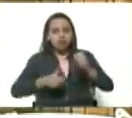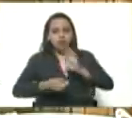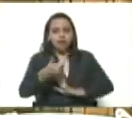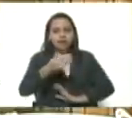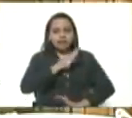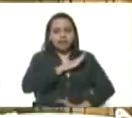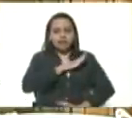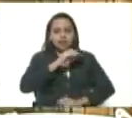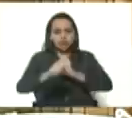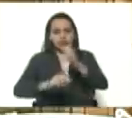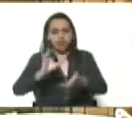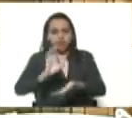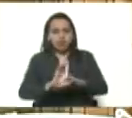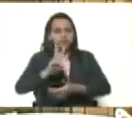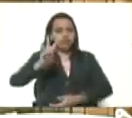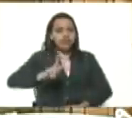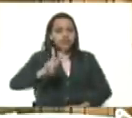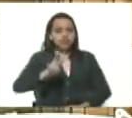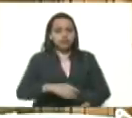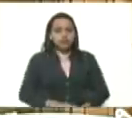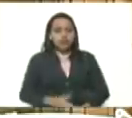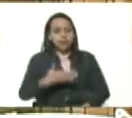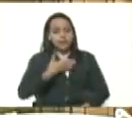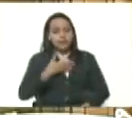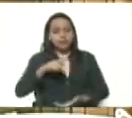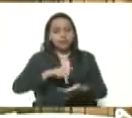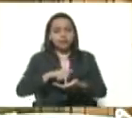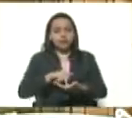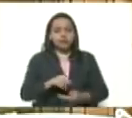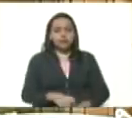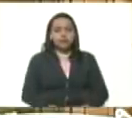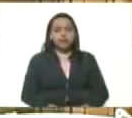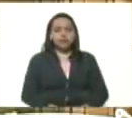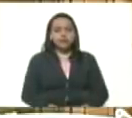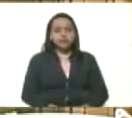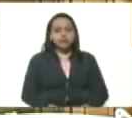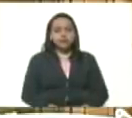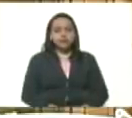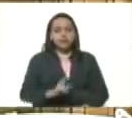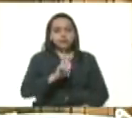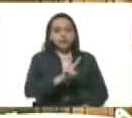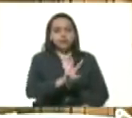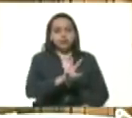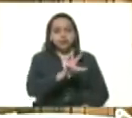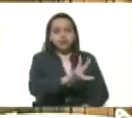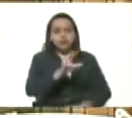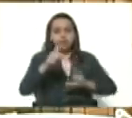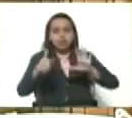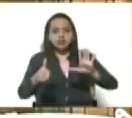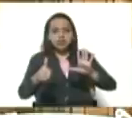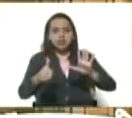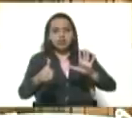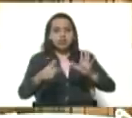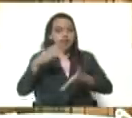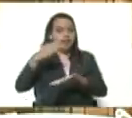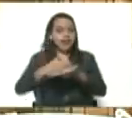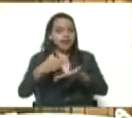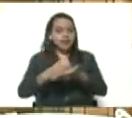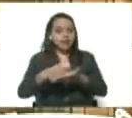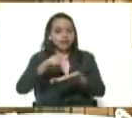de Caracas, el Valle, mi parroquia. 36 casos en la parroquia Sucre, Catia.